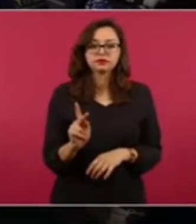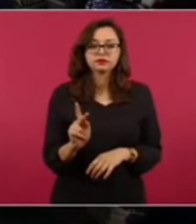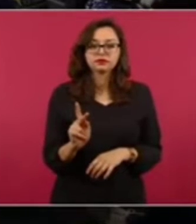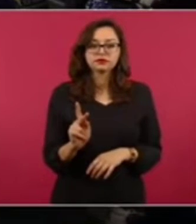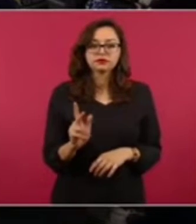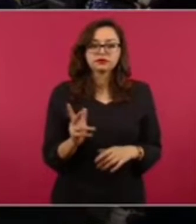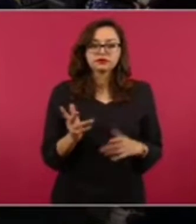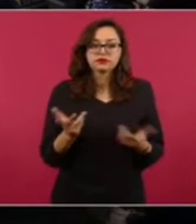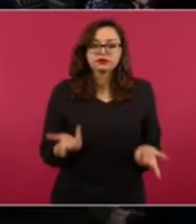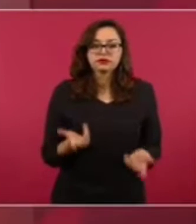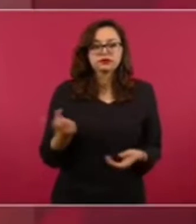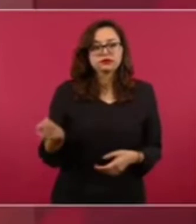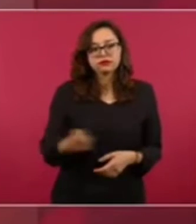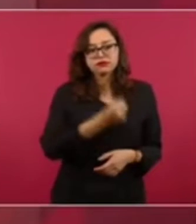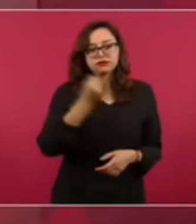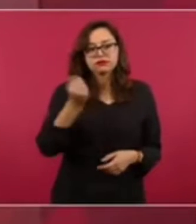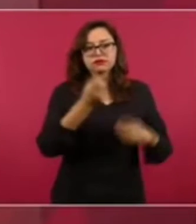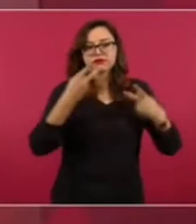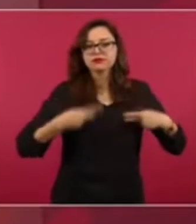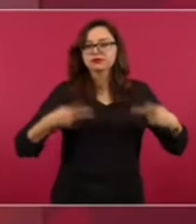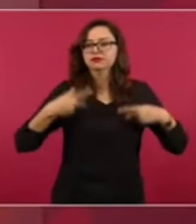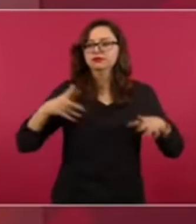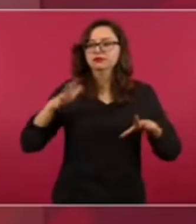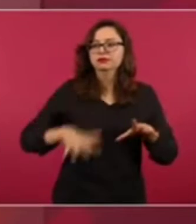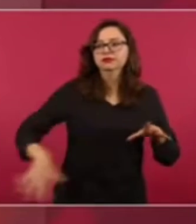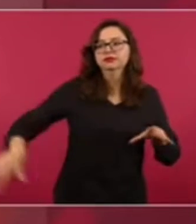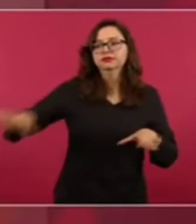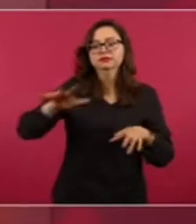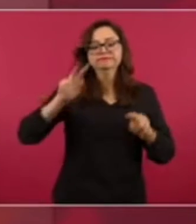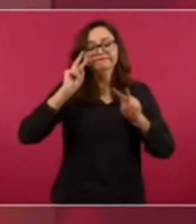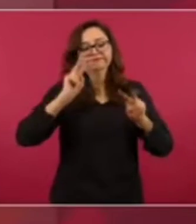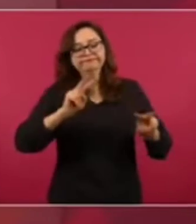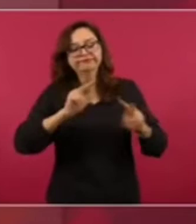afortunadamente ya no los ven o no les creen,